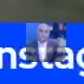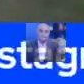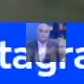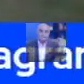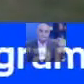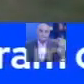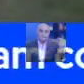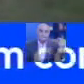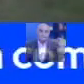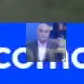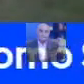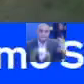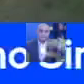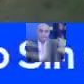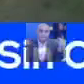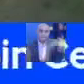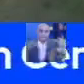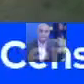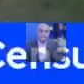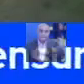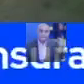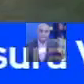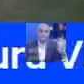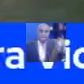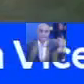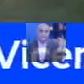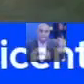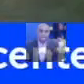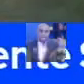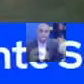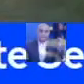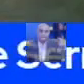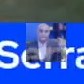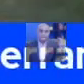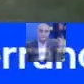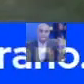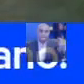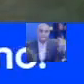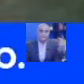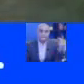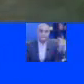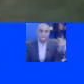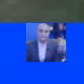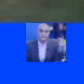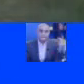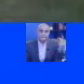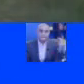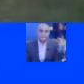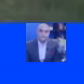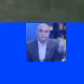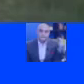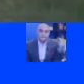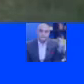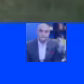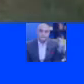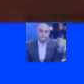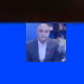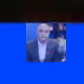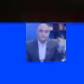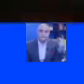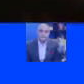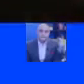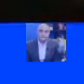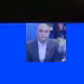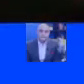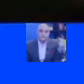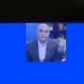canal en YouTube. Mi querido Jaime, te saludo con mucho gusto. ¿Cómo estás? Muy buenas tardes, muy buenas noches. Querido Vicente, buenas noches.